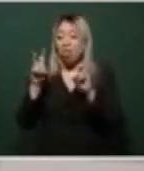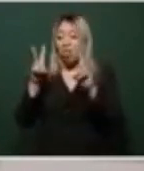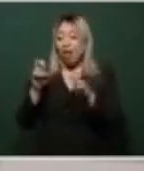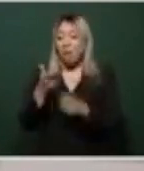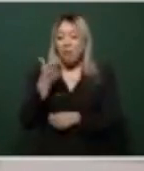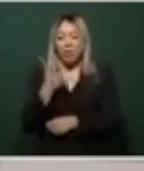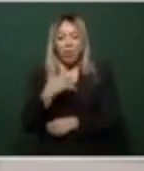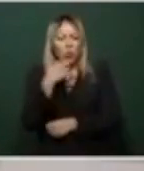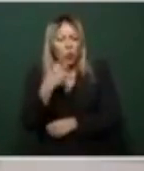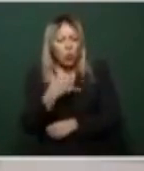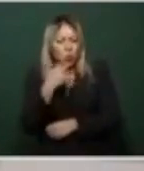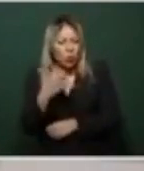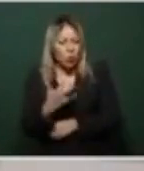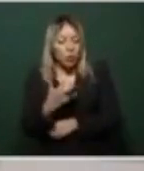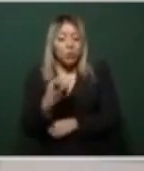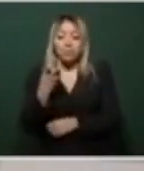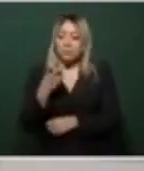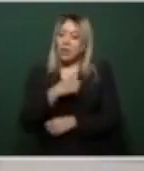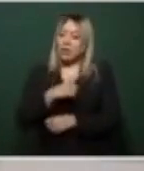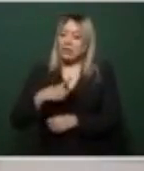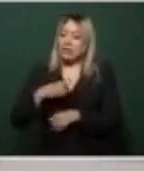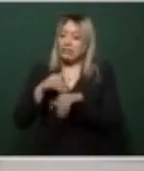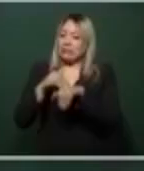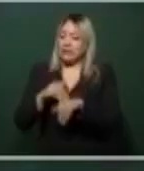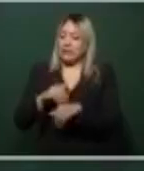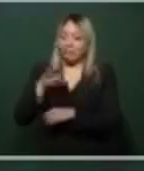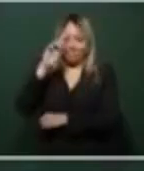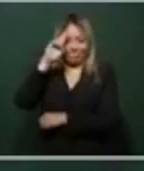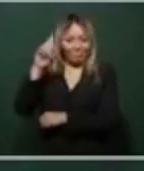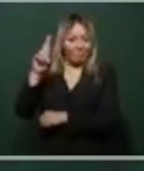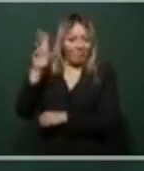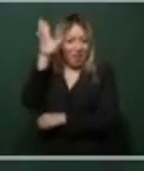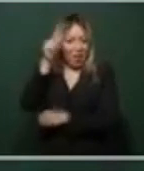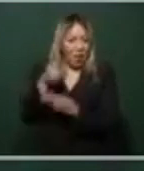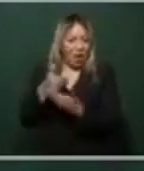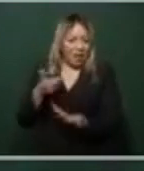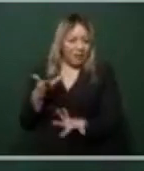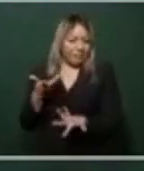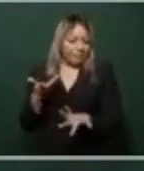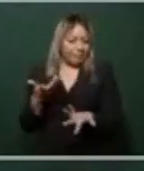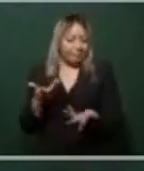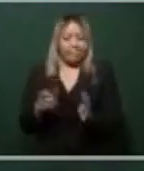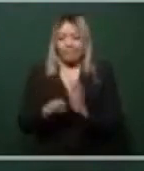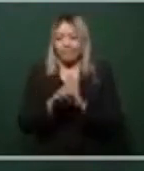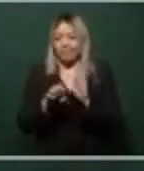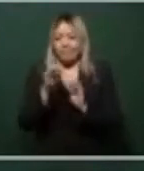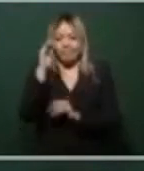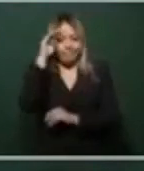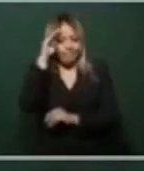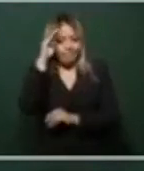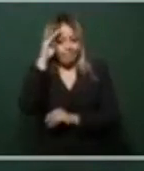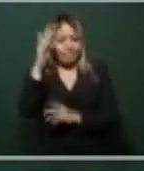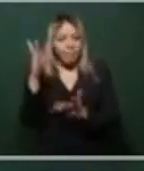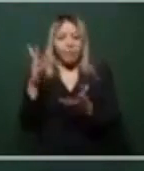Entonces, tenemos que cuidar eso. Imagínense si hay una